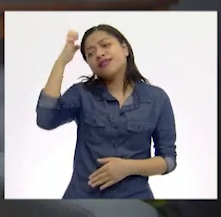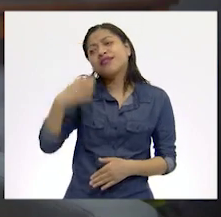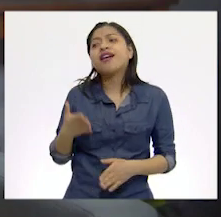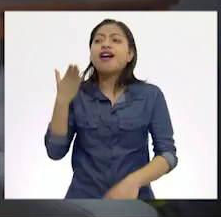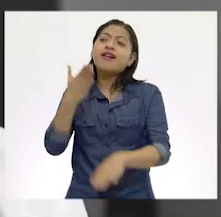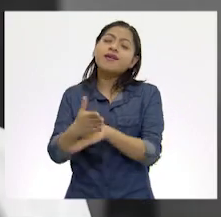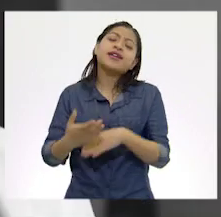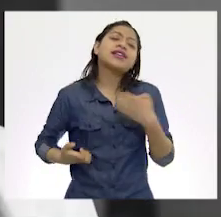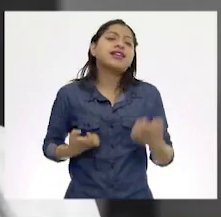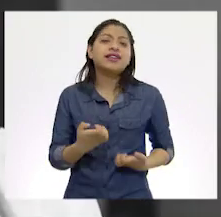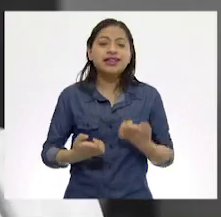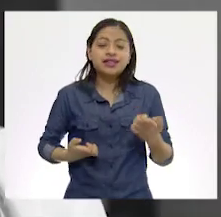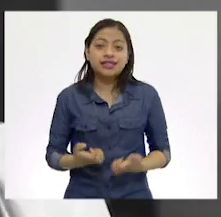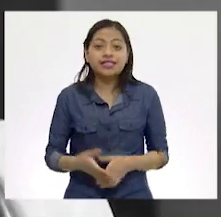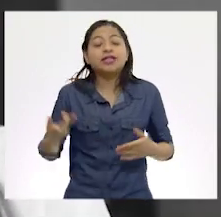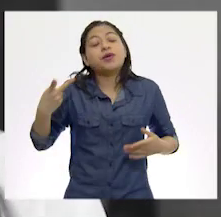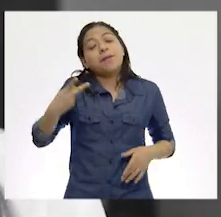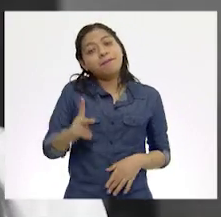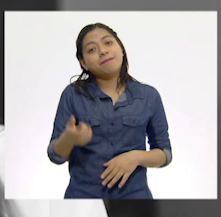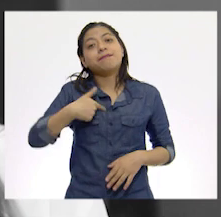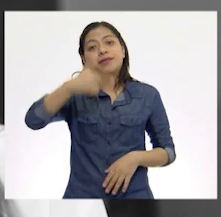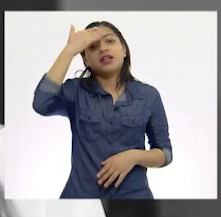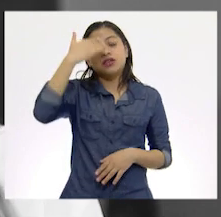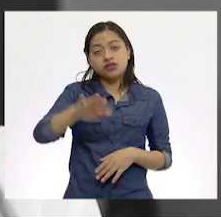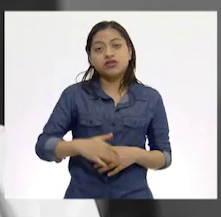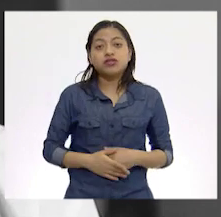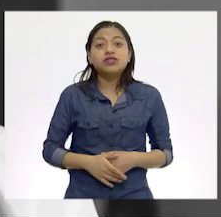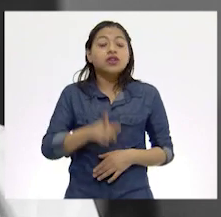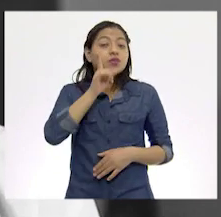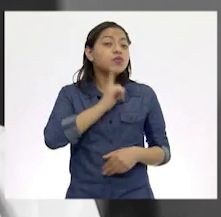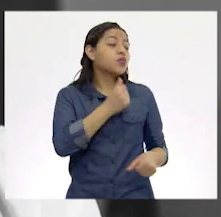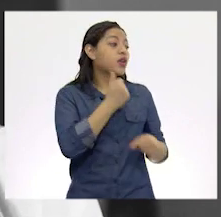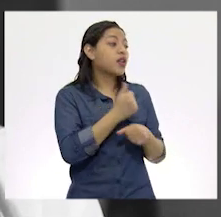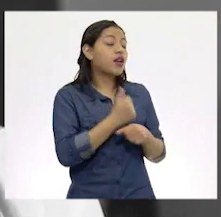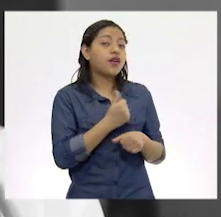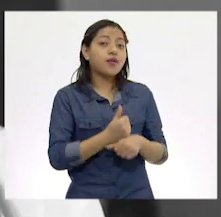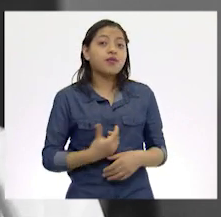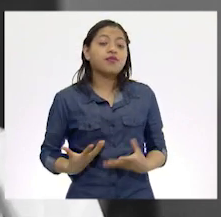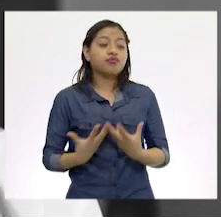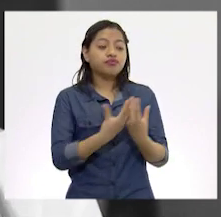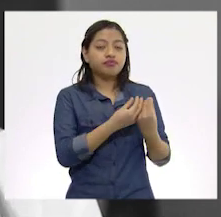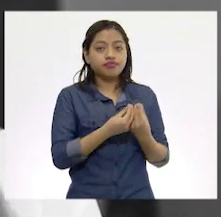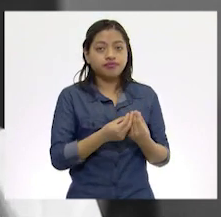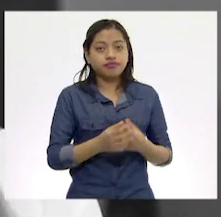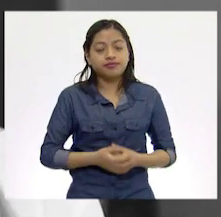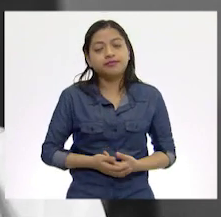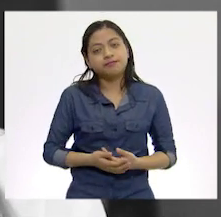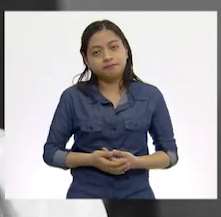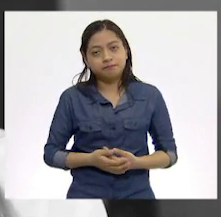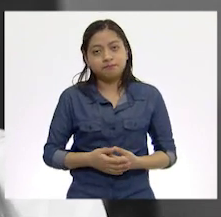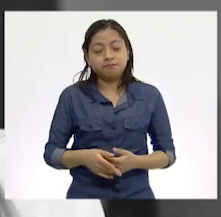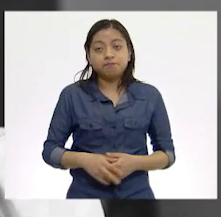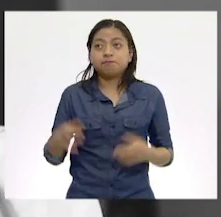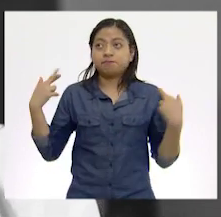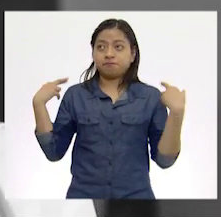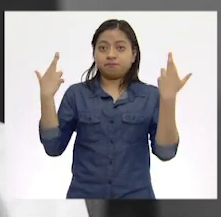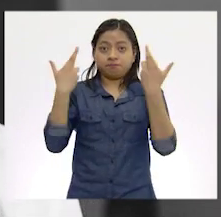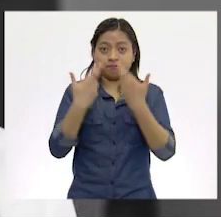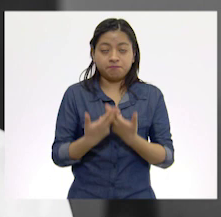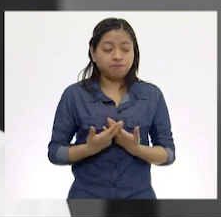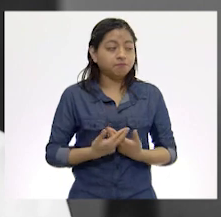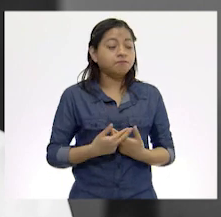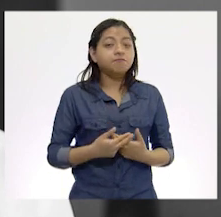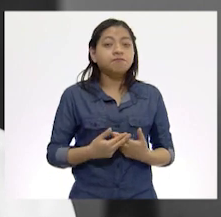física. El otro día yo y mi abuelita no podíamos conectarnos por Meet, pero el profe le explicó cómo conectarse